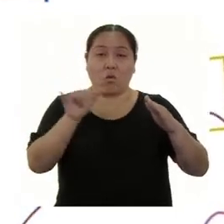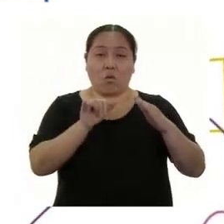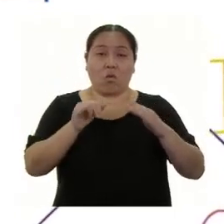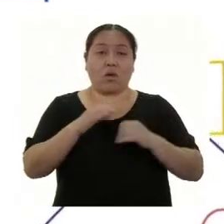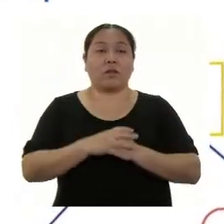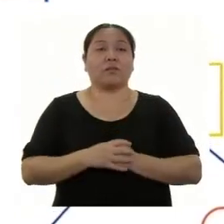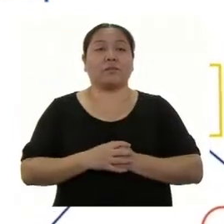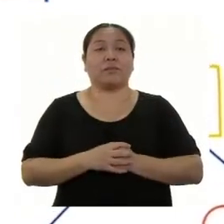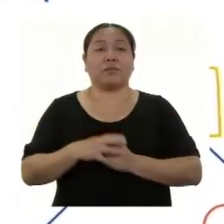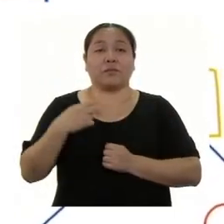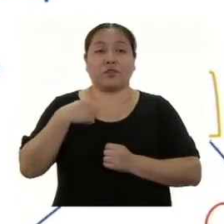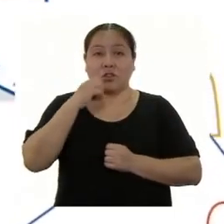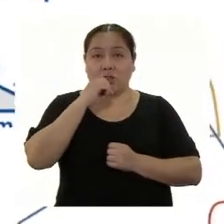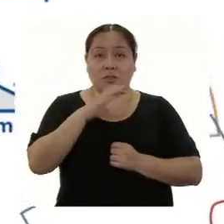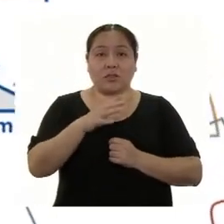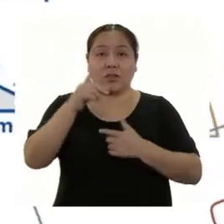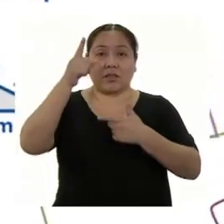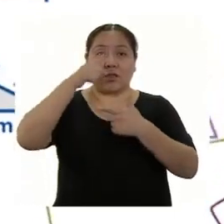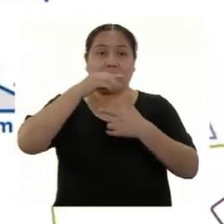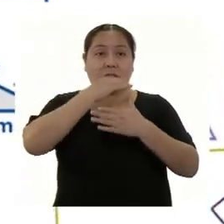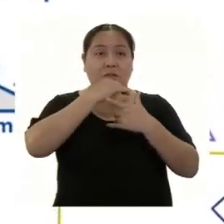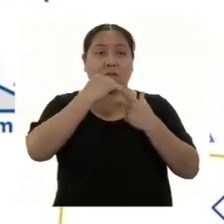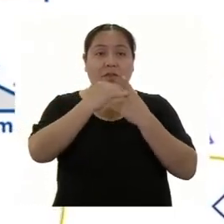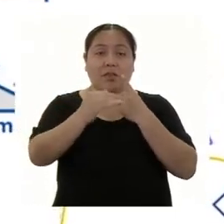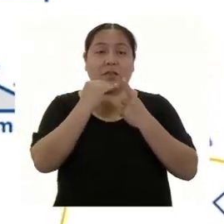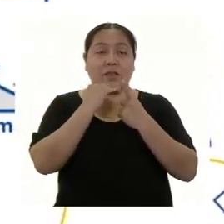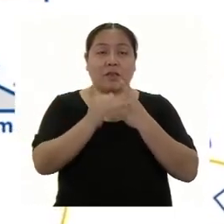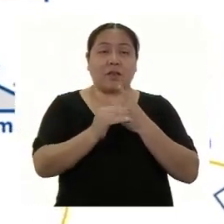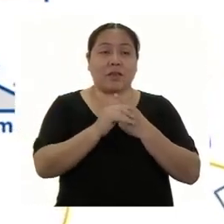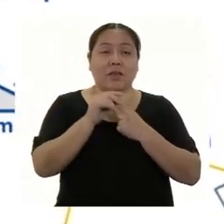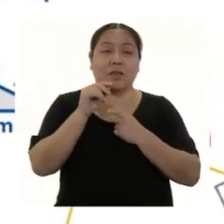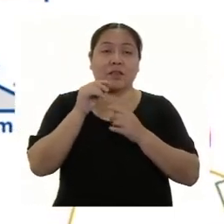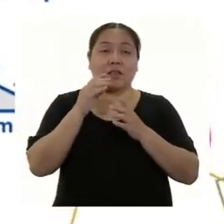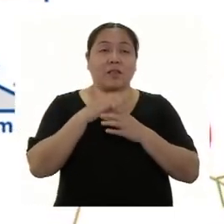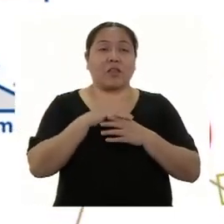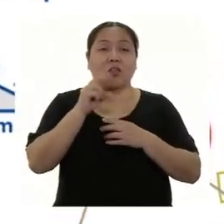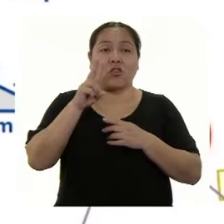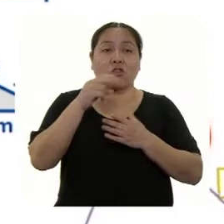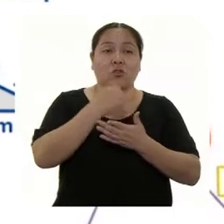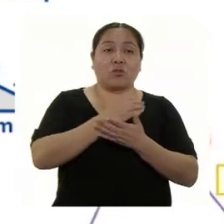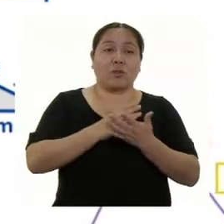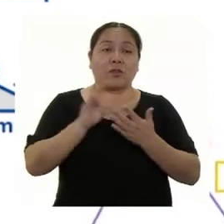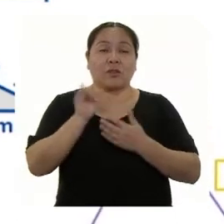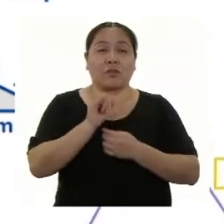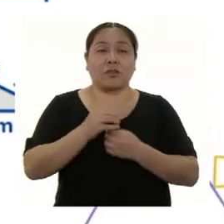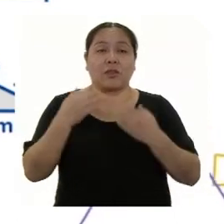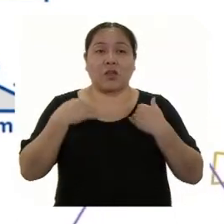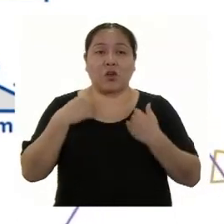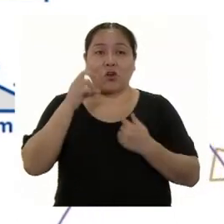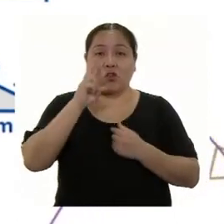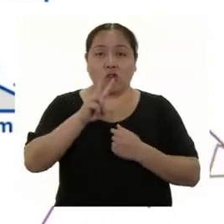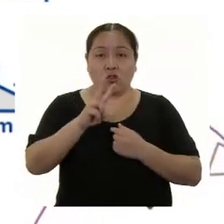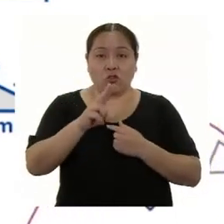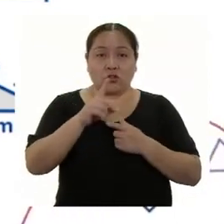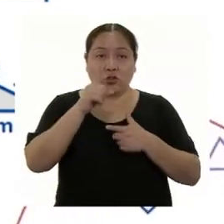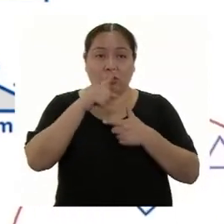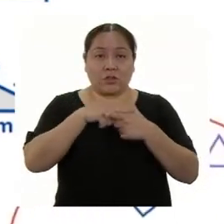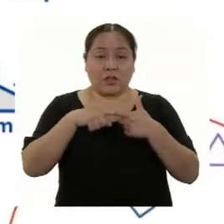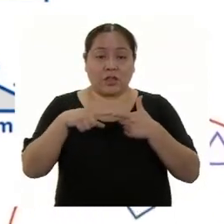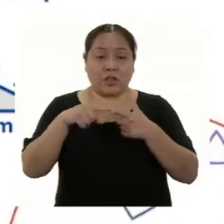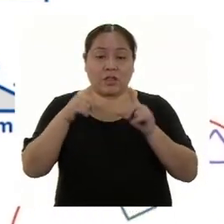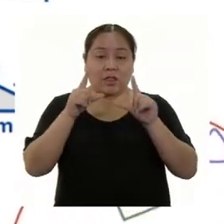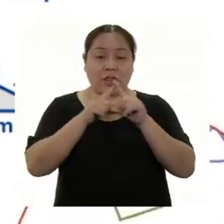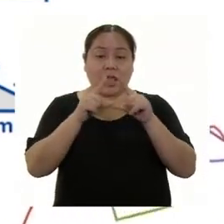les decía, dividí el triángulo en 2 partes iguales y ahora ya tengo 2 triángulos rectos. Y